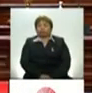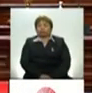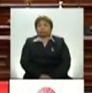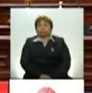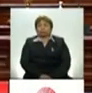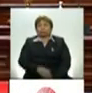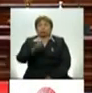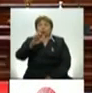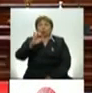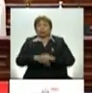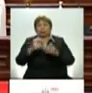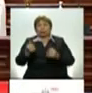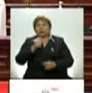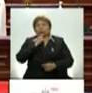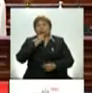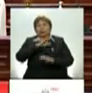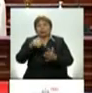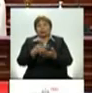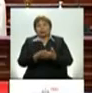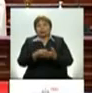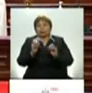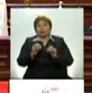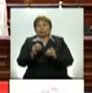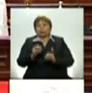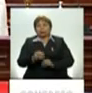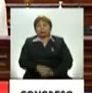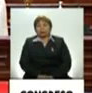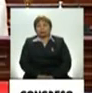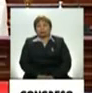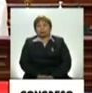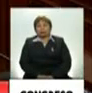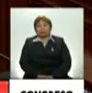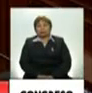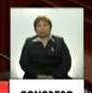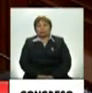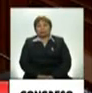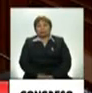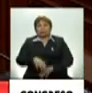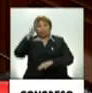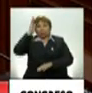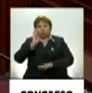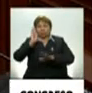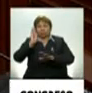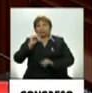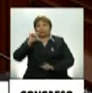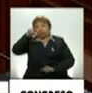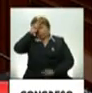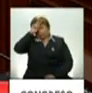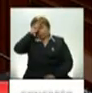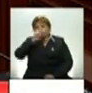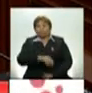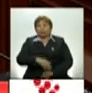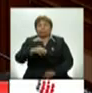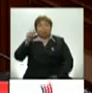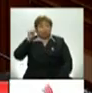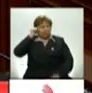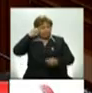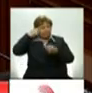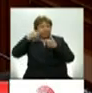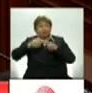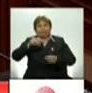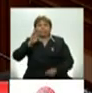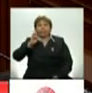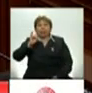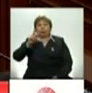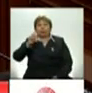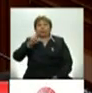electorales del partido respecto a los resultados a nivel de los departamentos. Lo que tiene que hacer el Comité Nacional simplemente es sumar